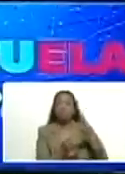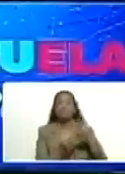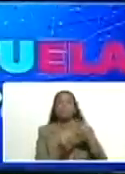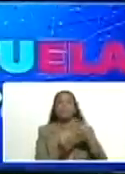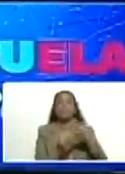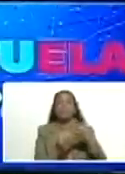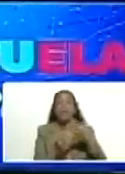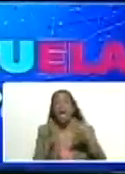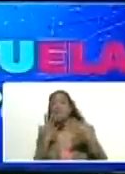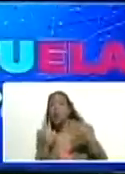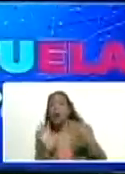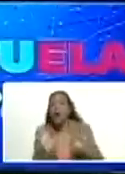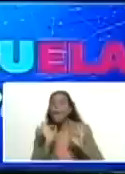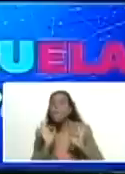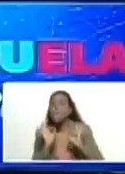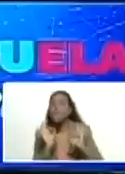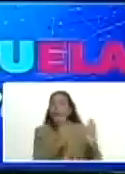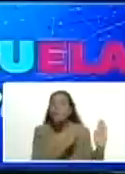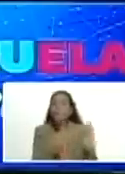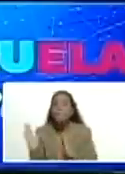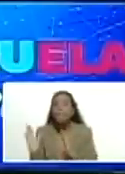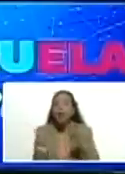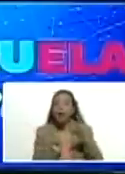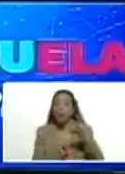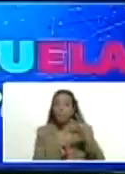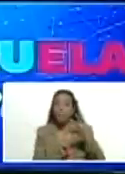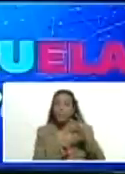Este aquí está algo muy especial, que es el plan.